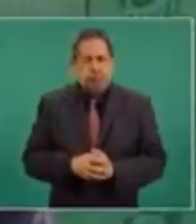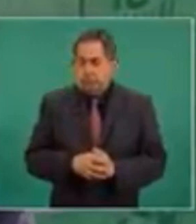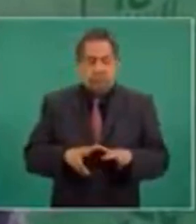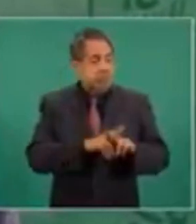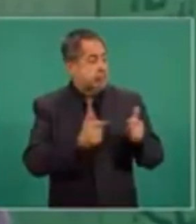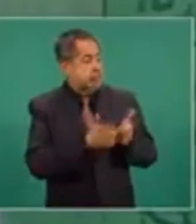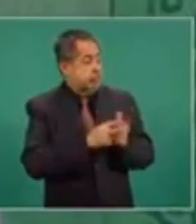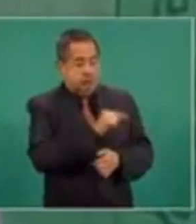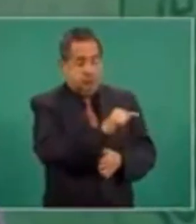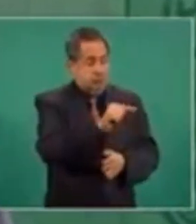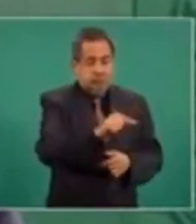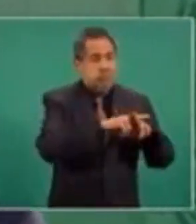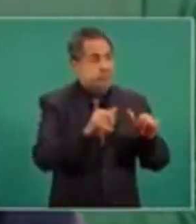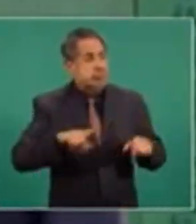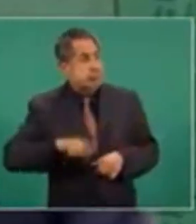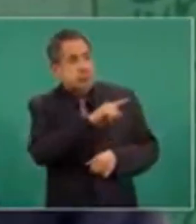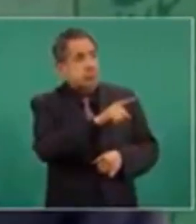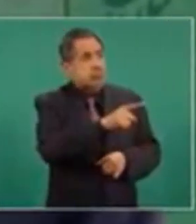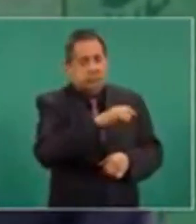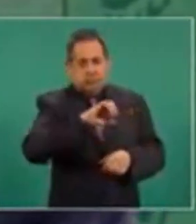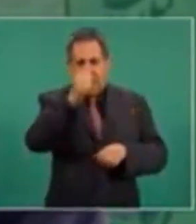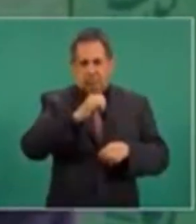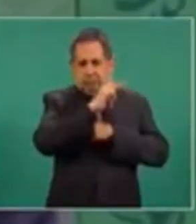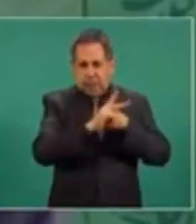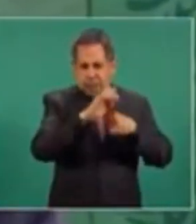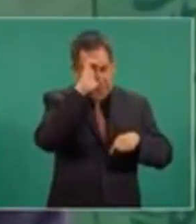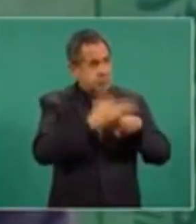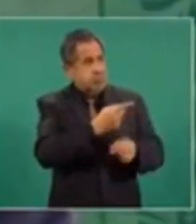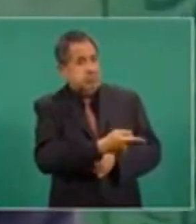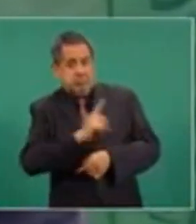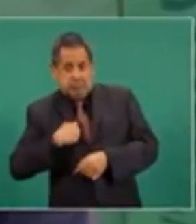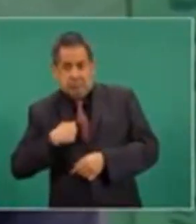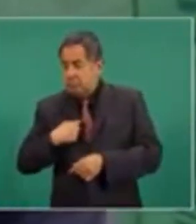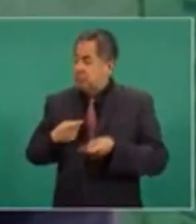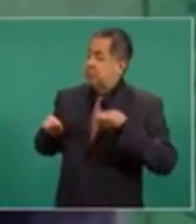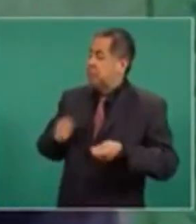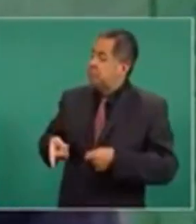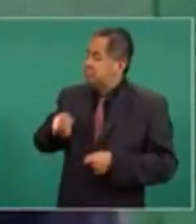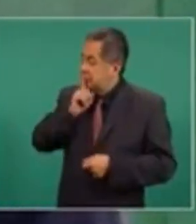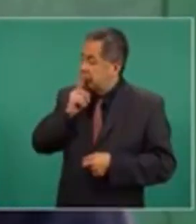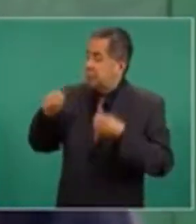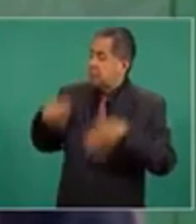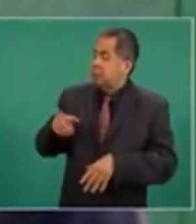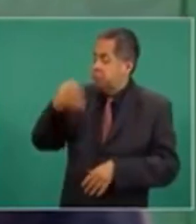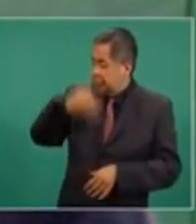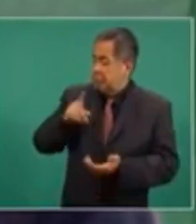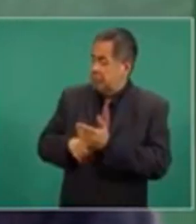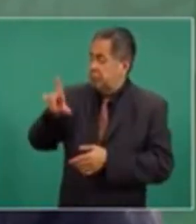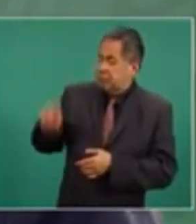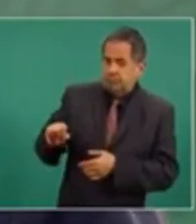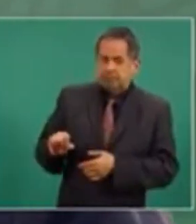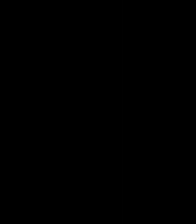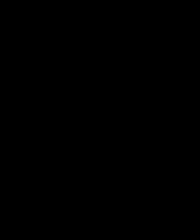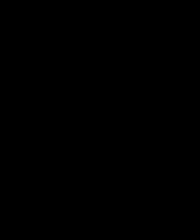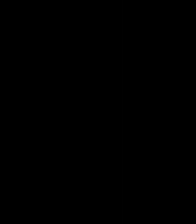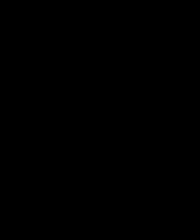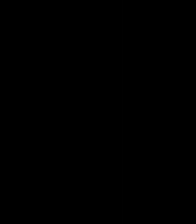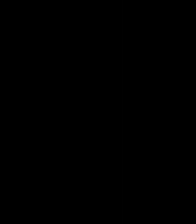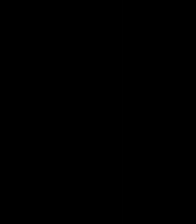grupo, ningún gobierno extranjero puede socavar la dignidad y el prestigio de nuestra nación.